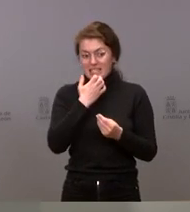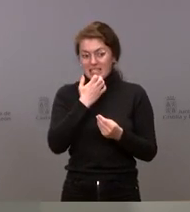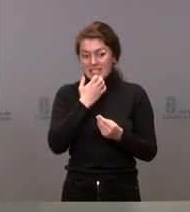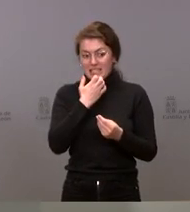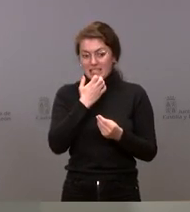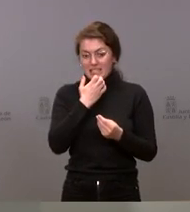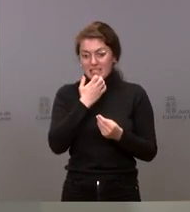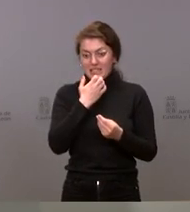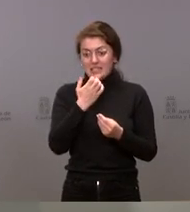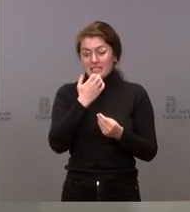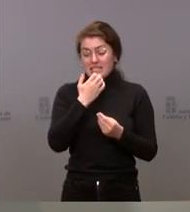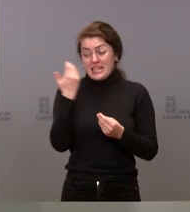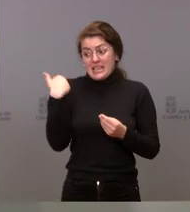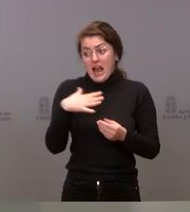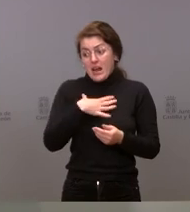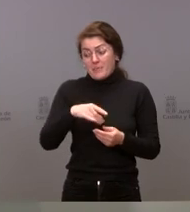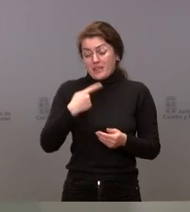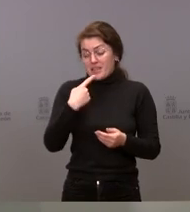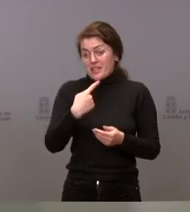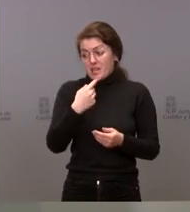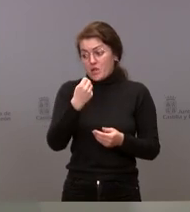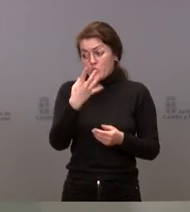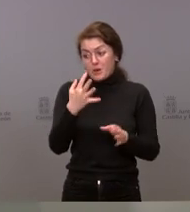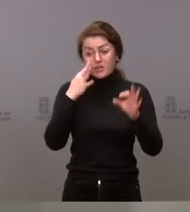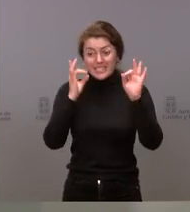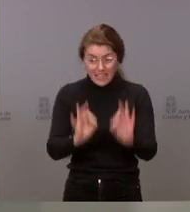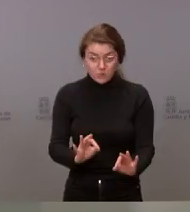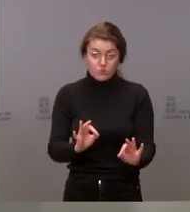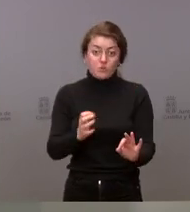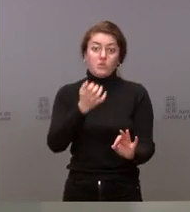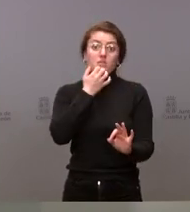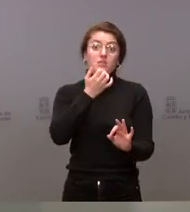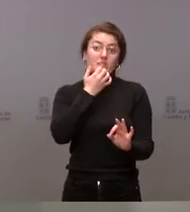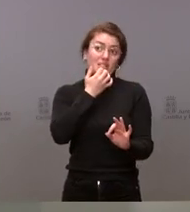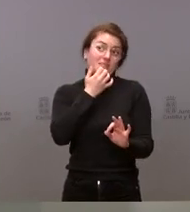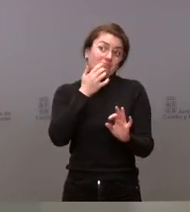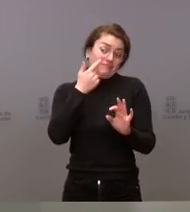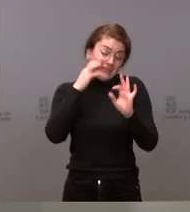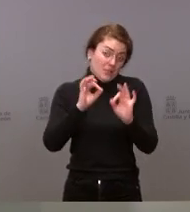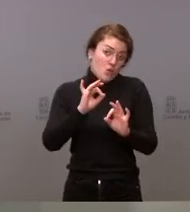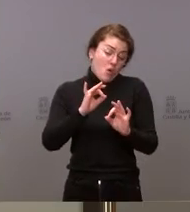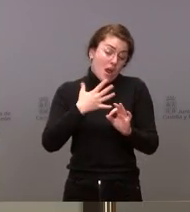detallar les la aportación concreta si fuera así pues lo que podríamos remitir